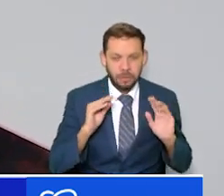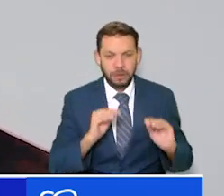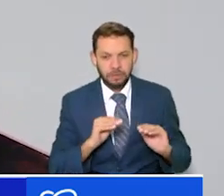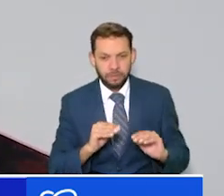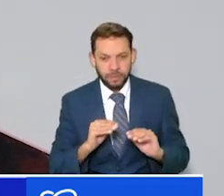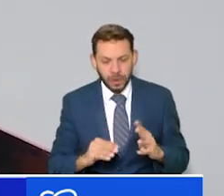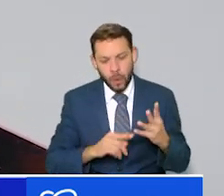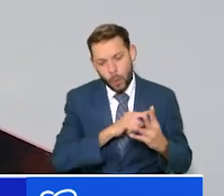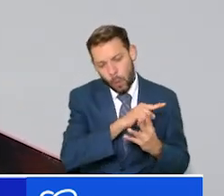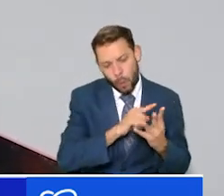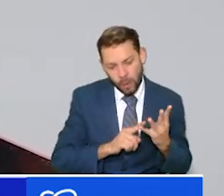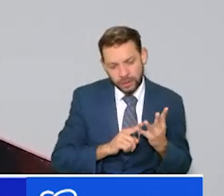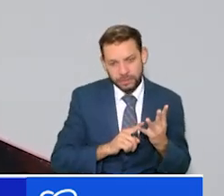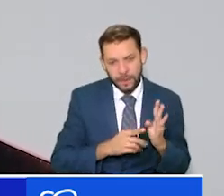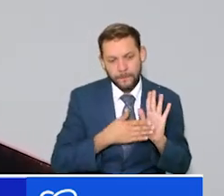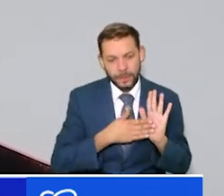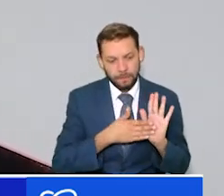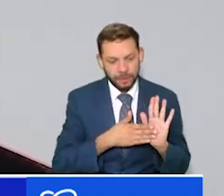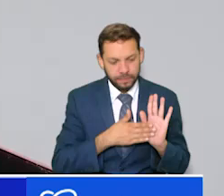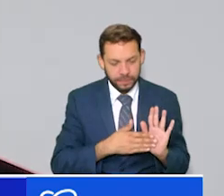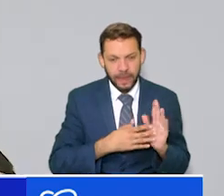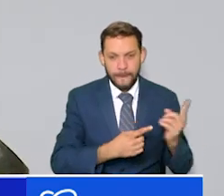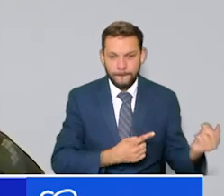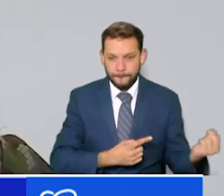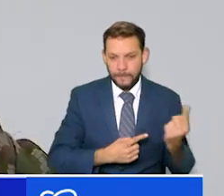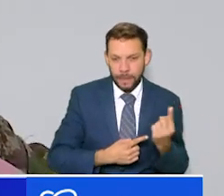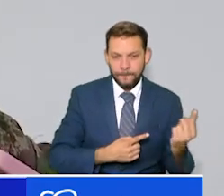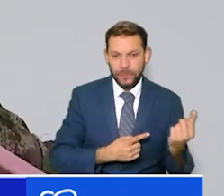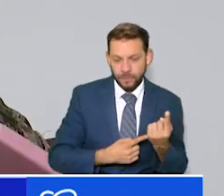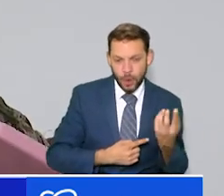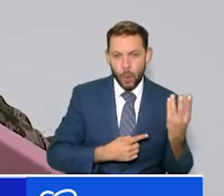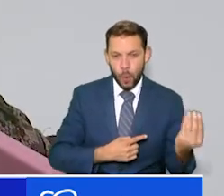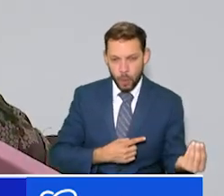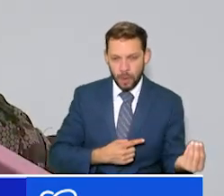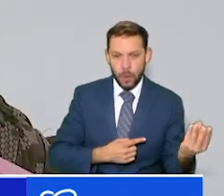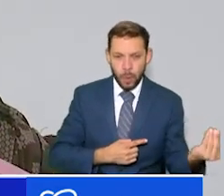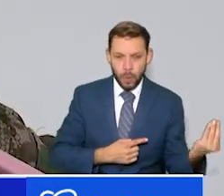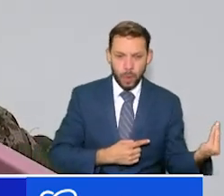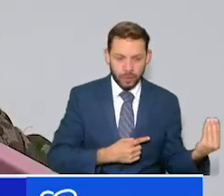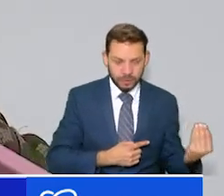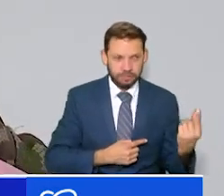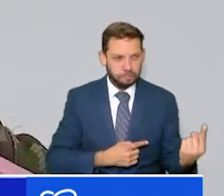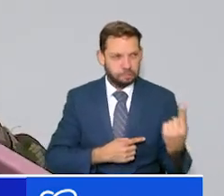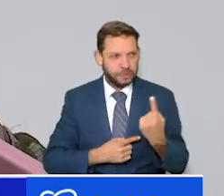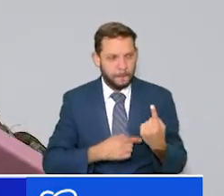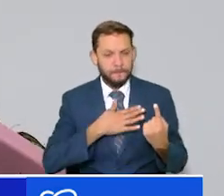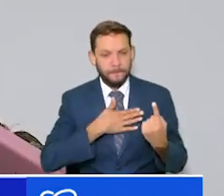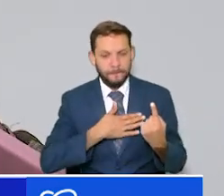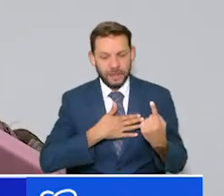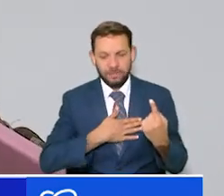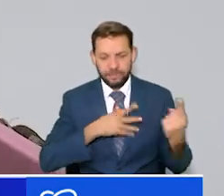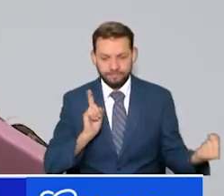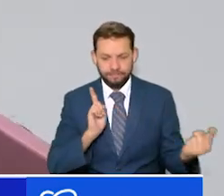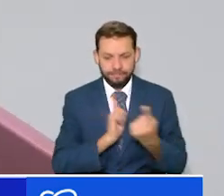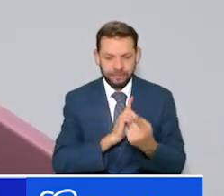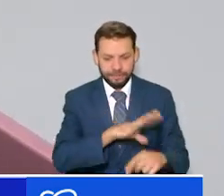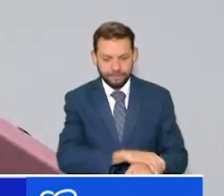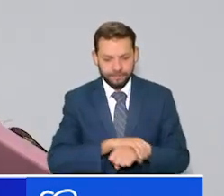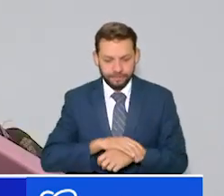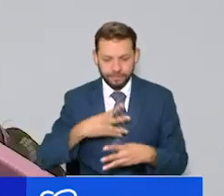4 presentaciones voluntarias de grupos armados organizados, entre